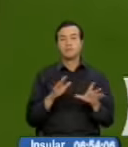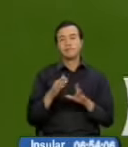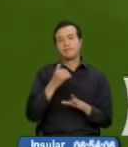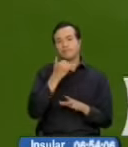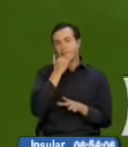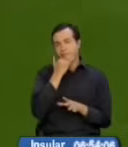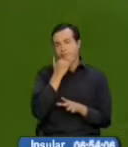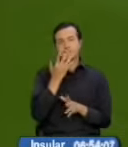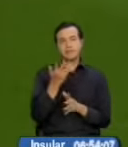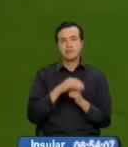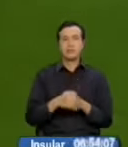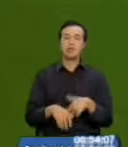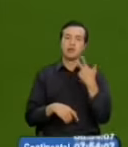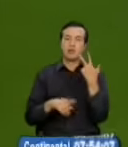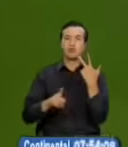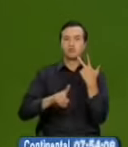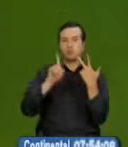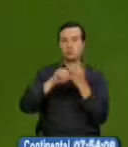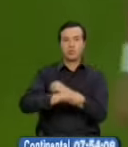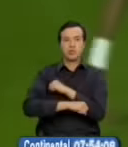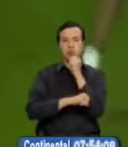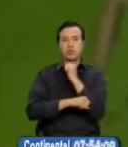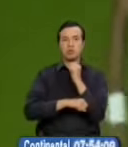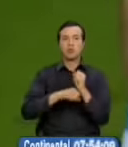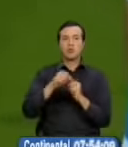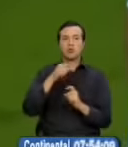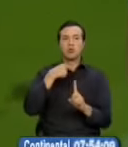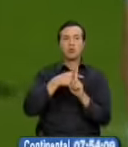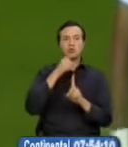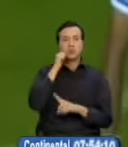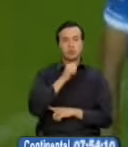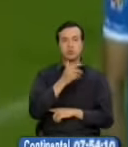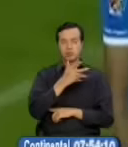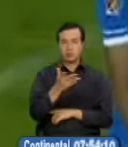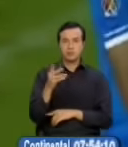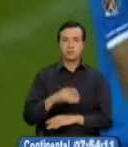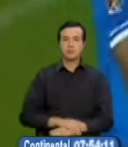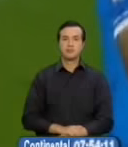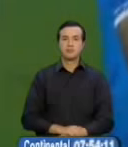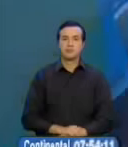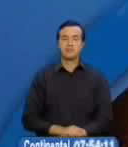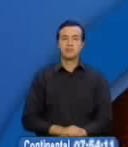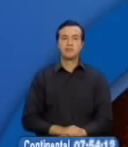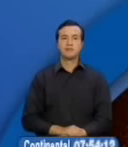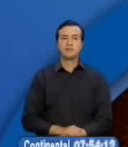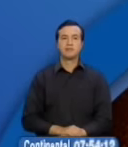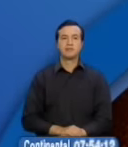los Leones Negros. 3-1, victoria de la máquina cementera, de Rojas y de Guerrón.